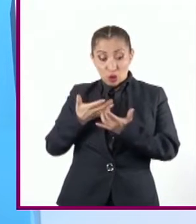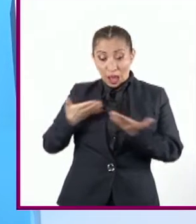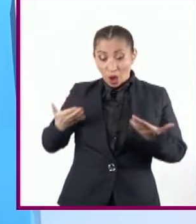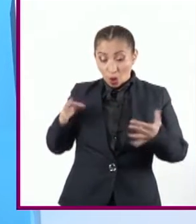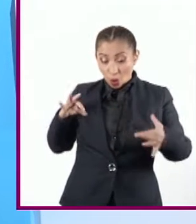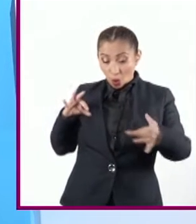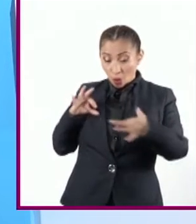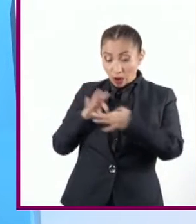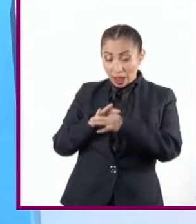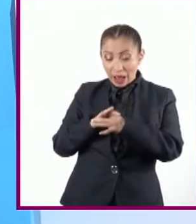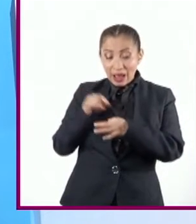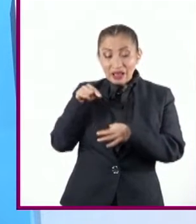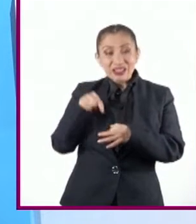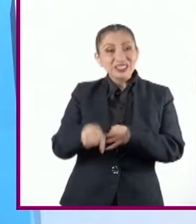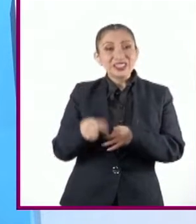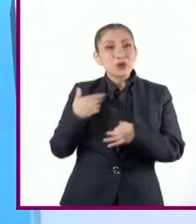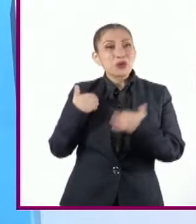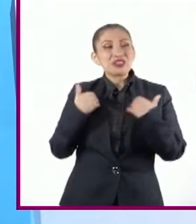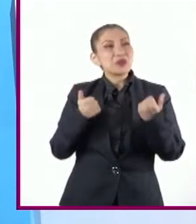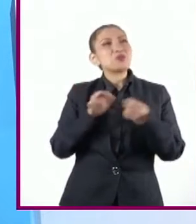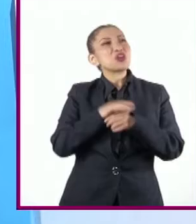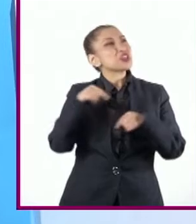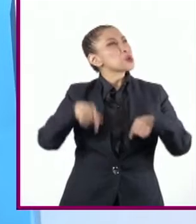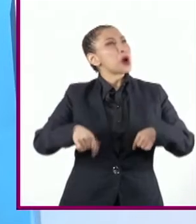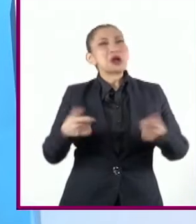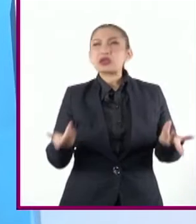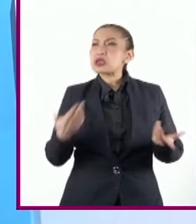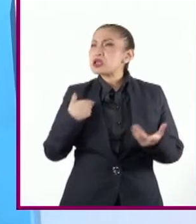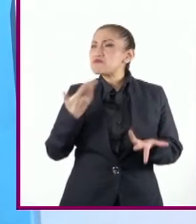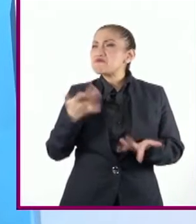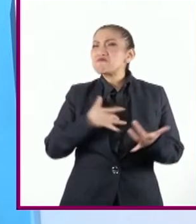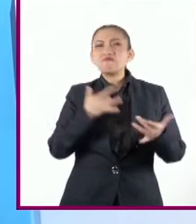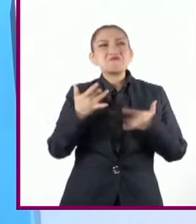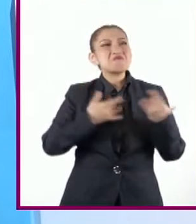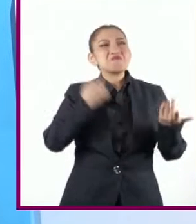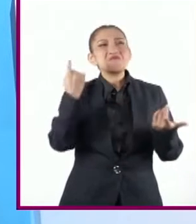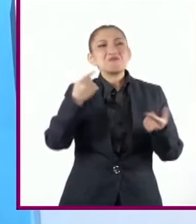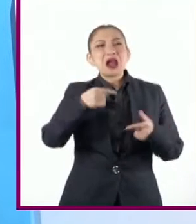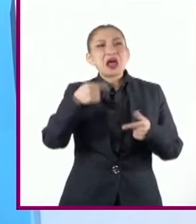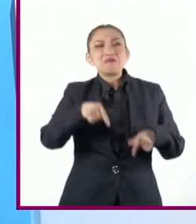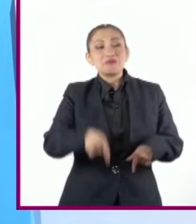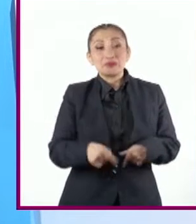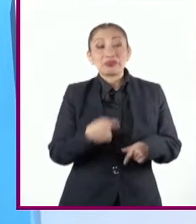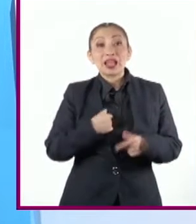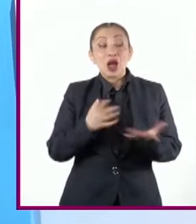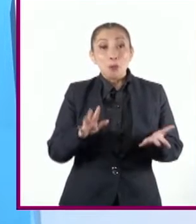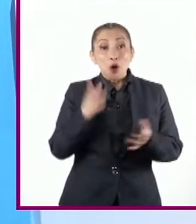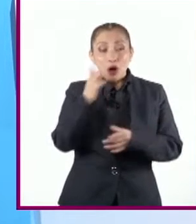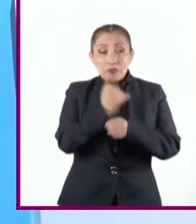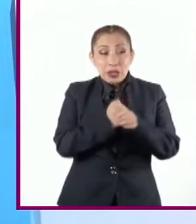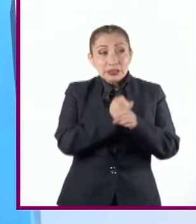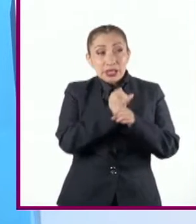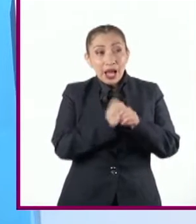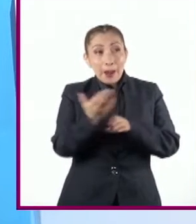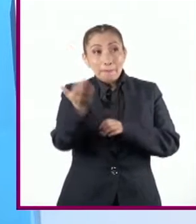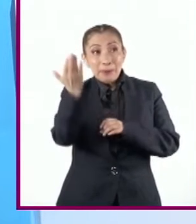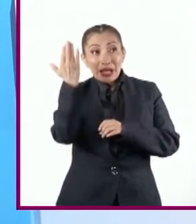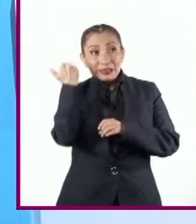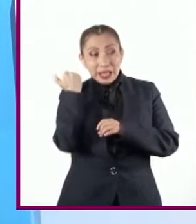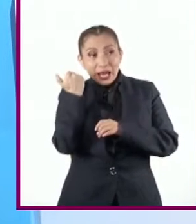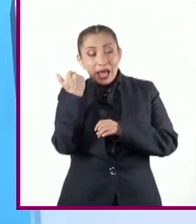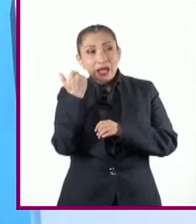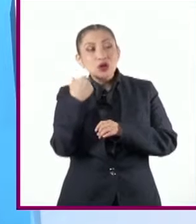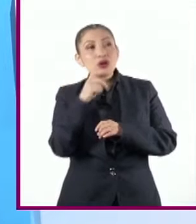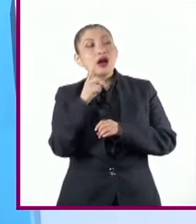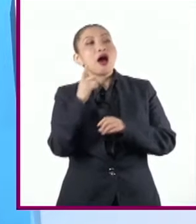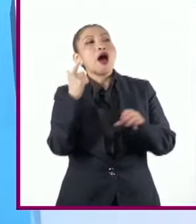presente, este resultara incomprensible, gratuito, sin sentido. Remitirnos a un pasado dota al presente de una